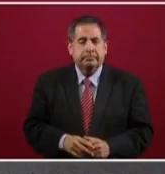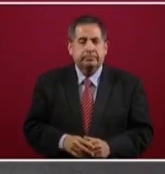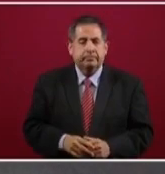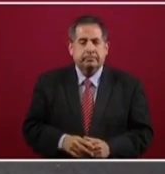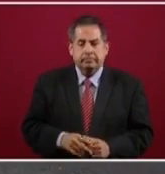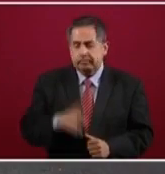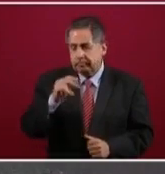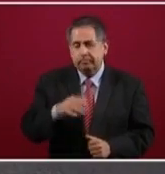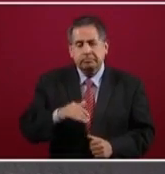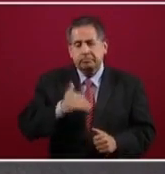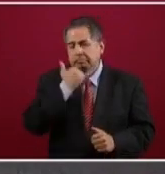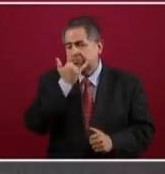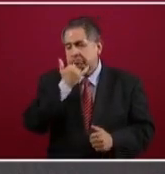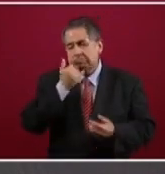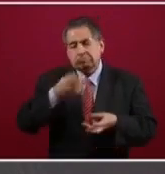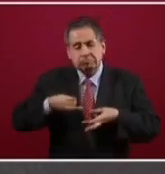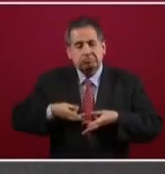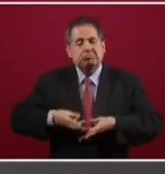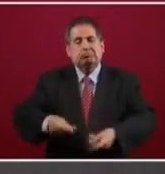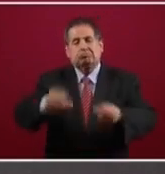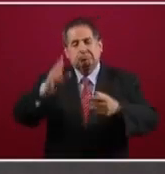nada de derroches,